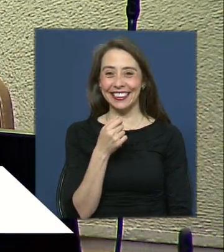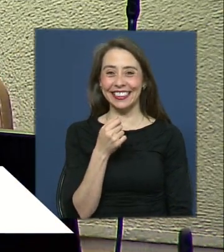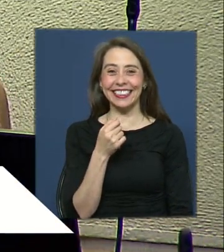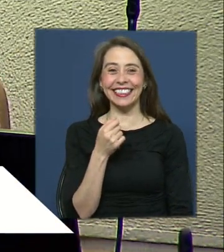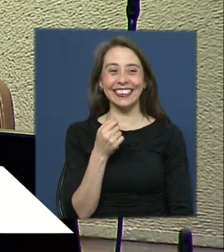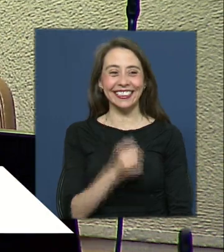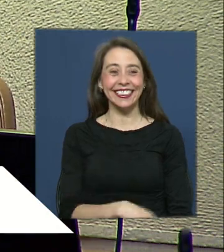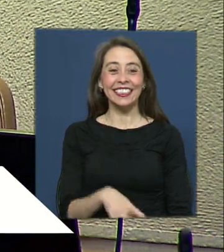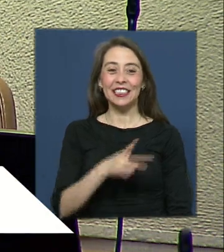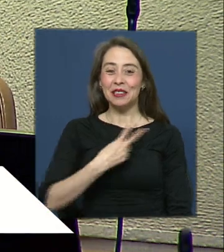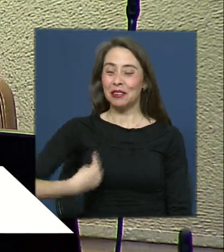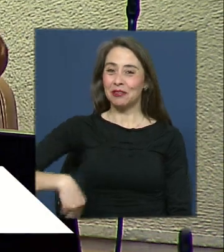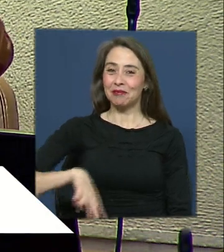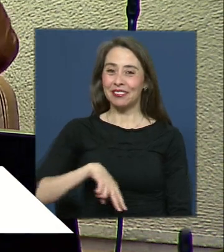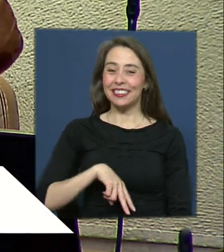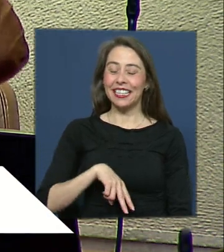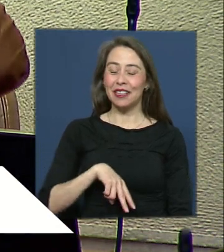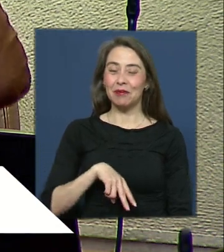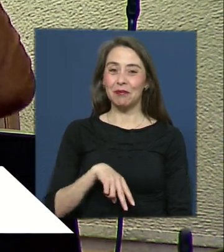Nosotros